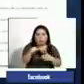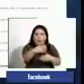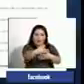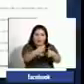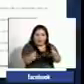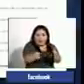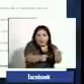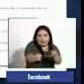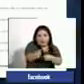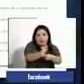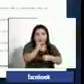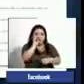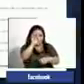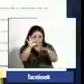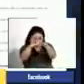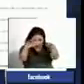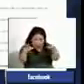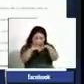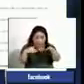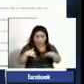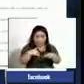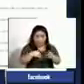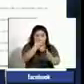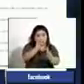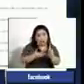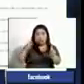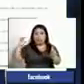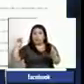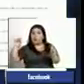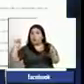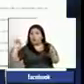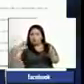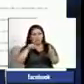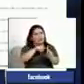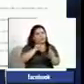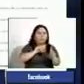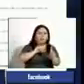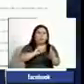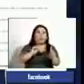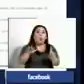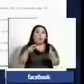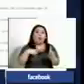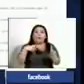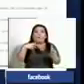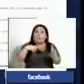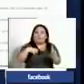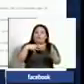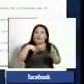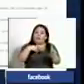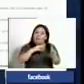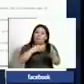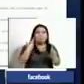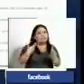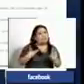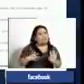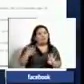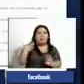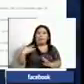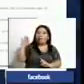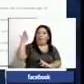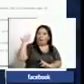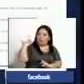cuarentena. El comunicado expresa que el paciente Óscar Antonio Méndez murió por un paro respiratorio y que ya presentaba un